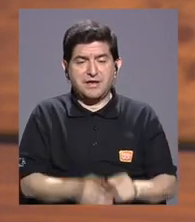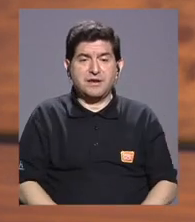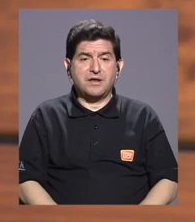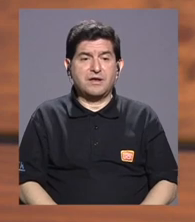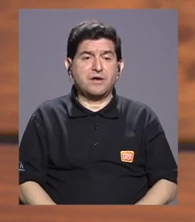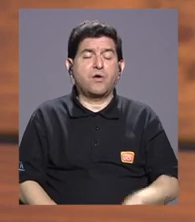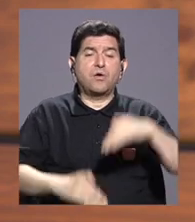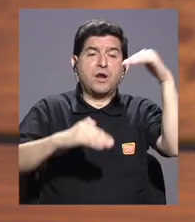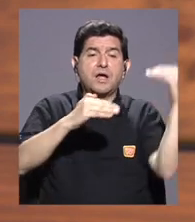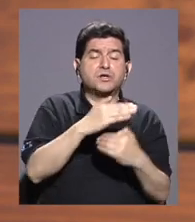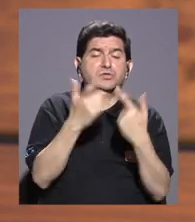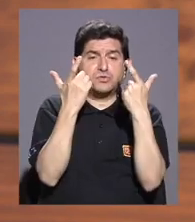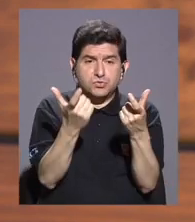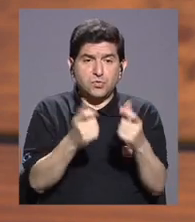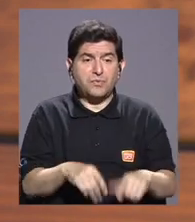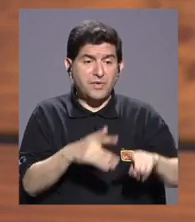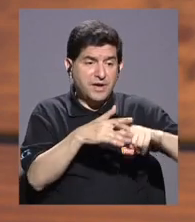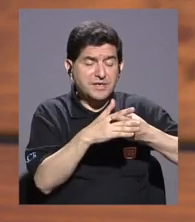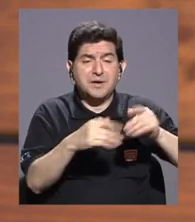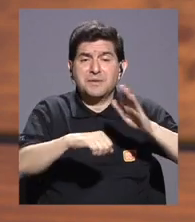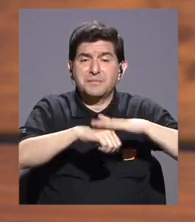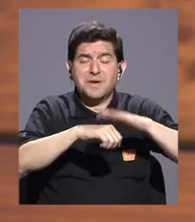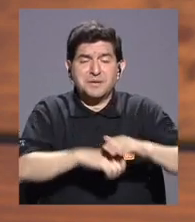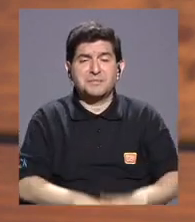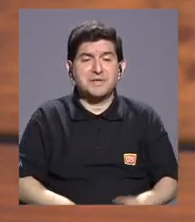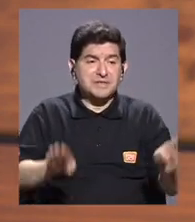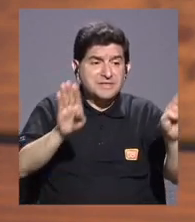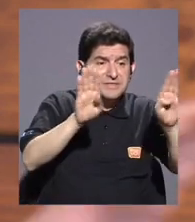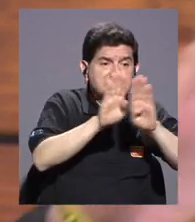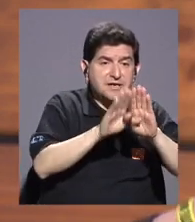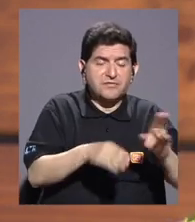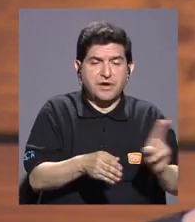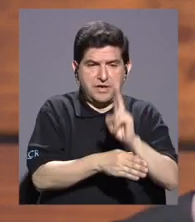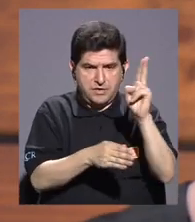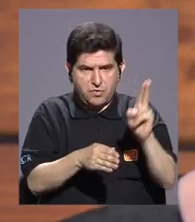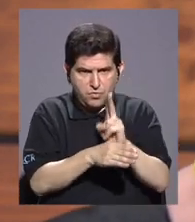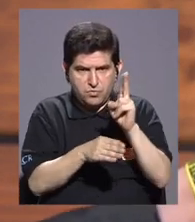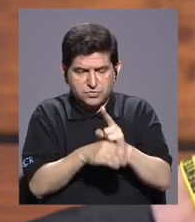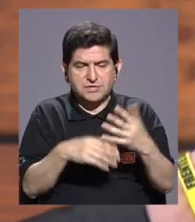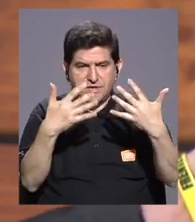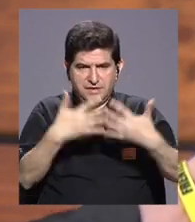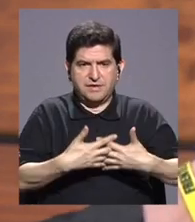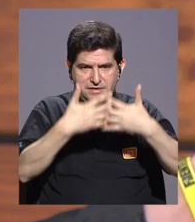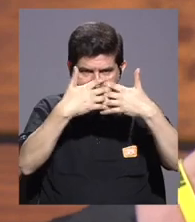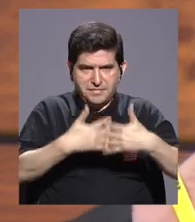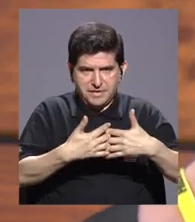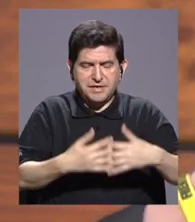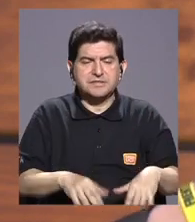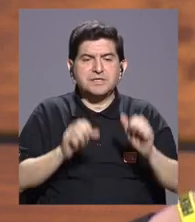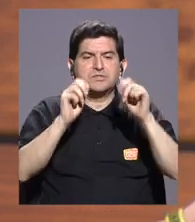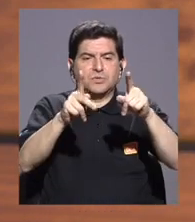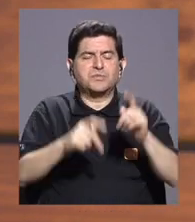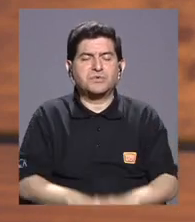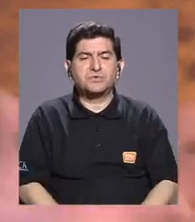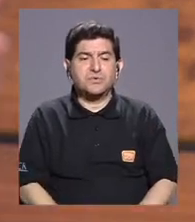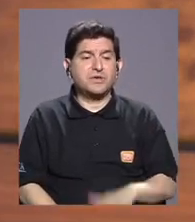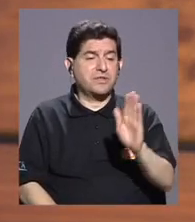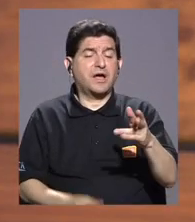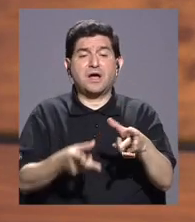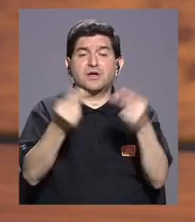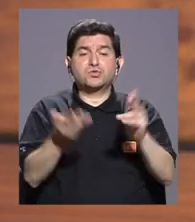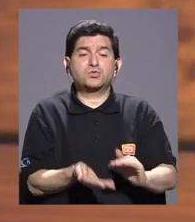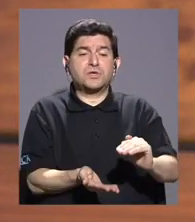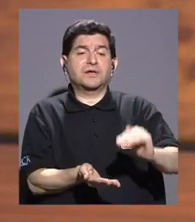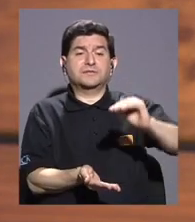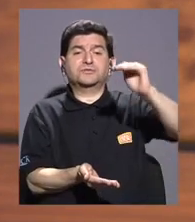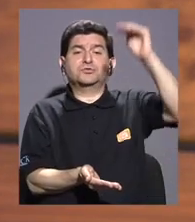estos instrumentos que permiten cerrar el portillo que ahora usan algunas de estas grandes empresas para inflar sus